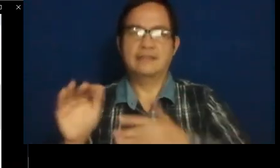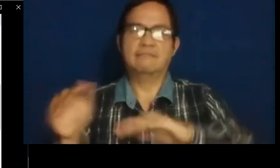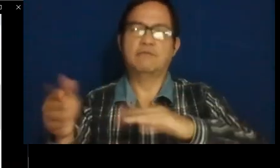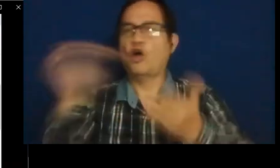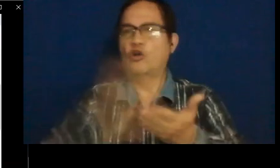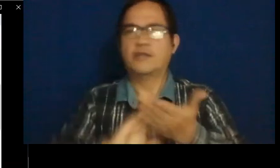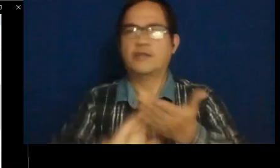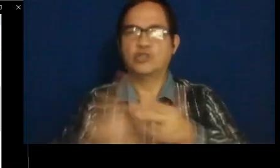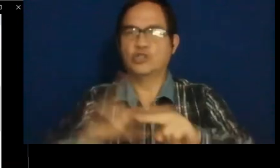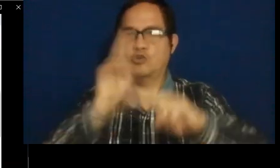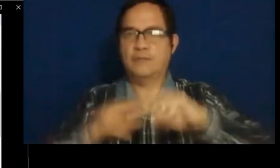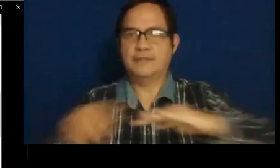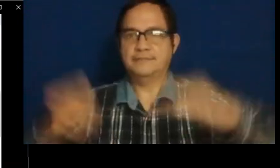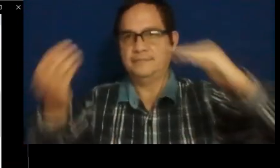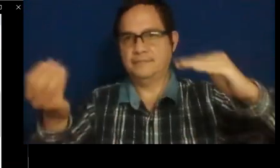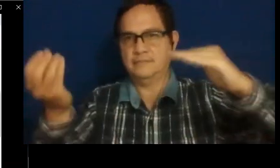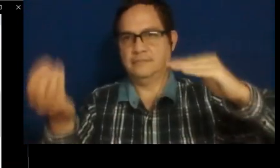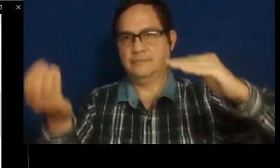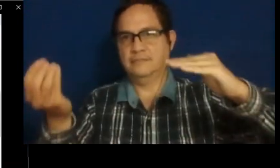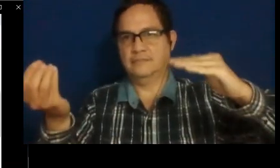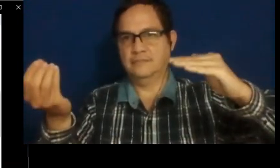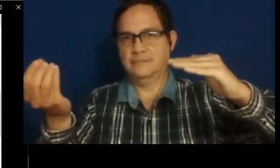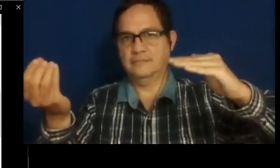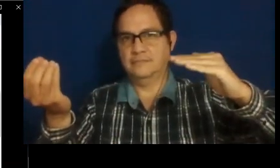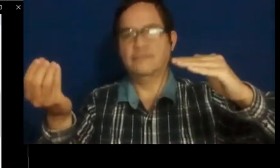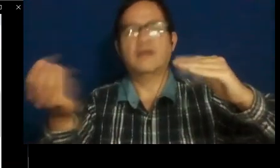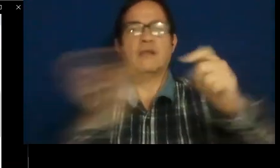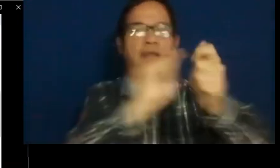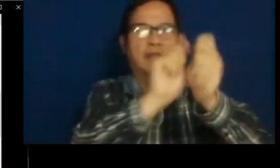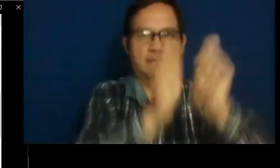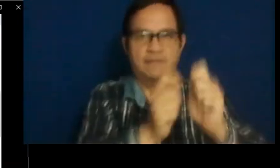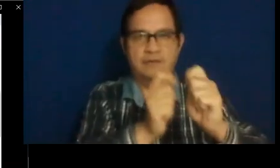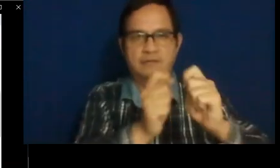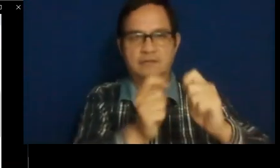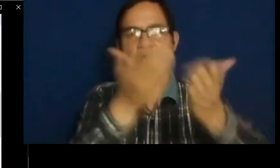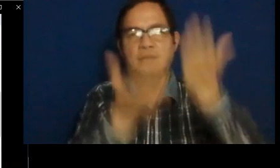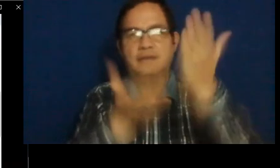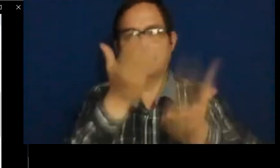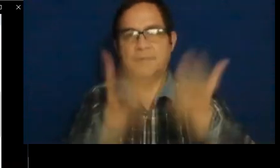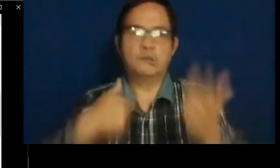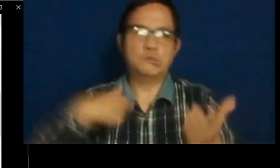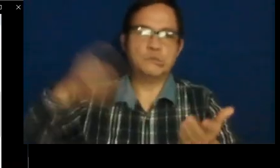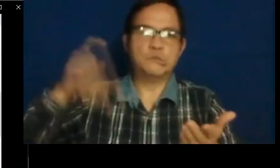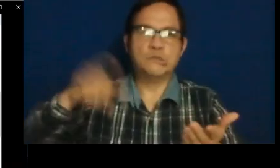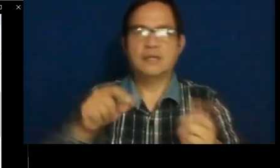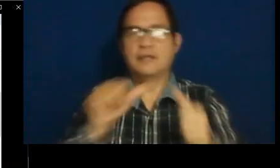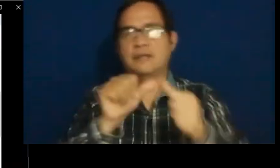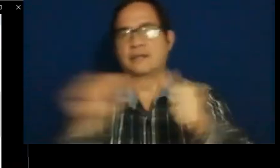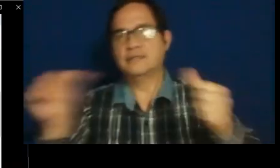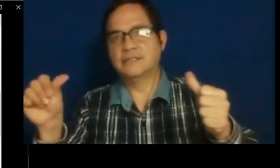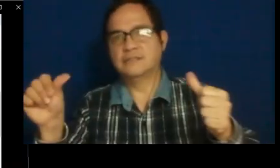entonces todo vuelve a su posición inicial, a su configuración inicial, y yo vuelvo y modifico aquí los datos de acuerdo a mi necesidad,